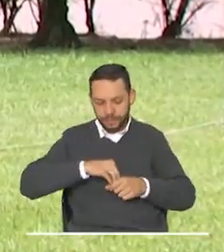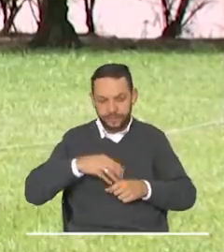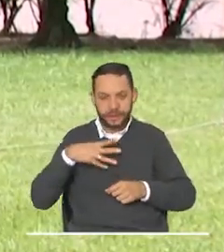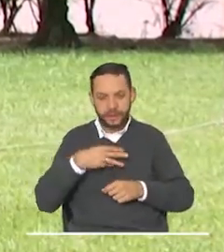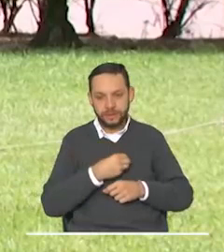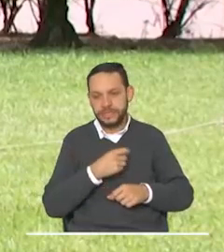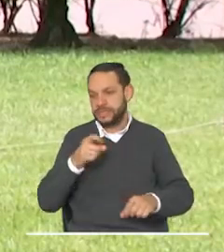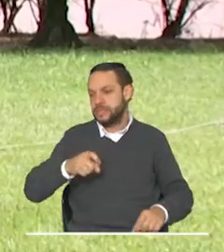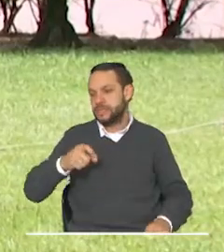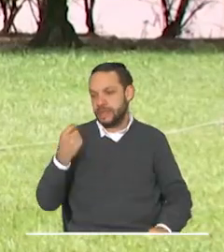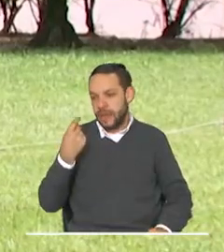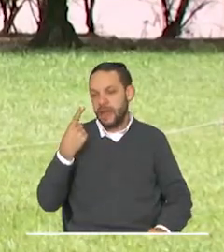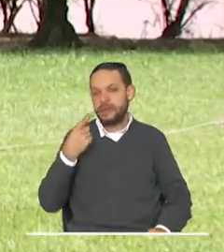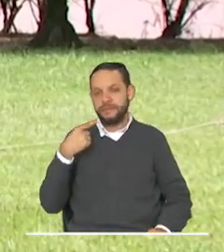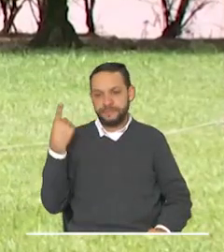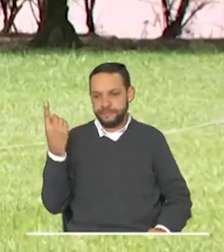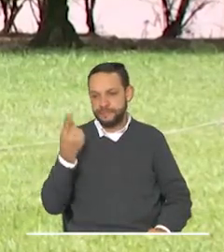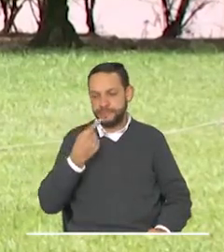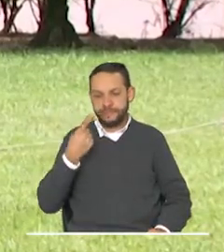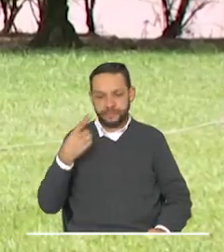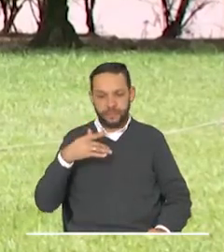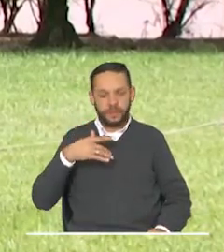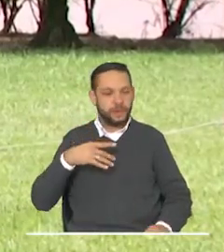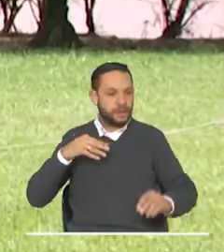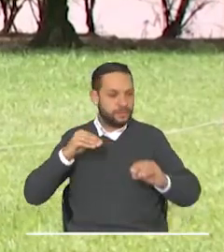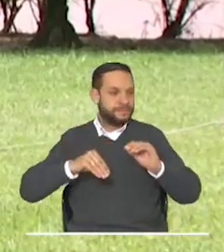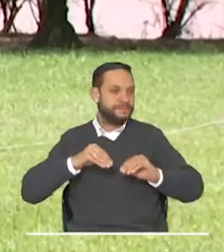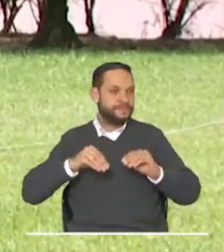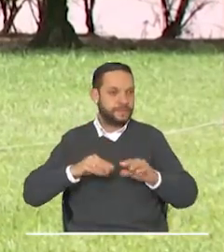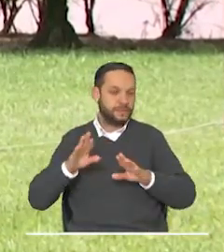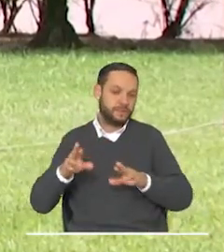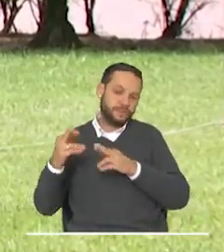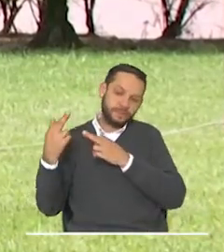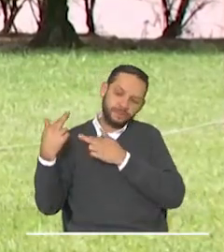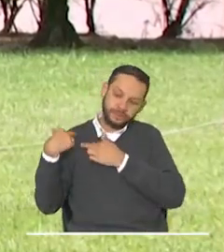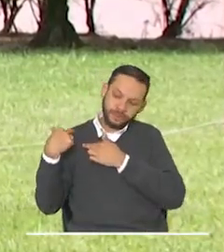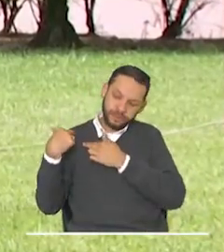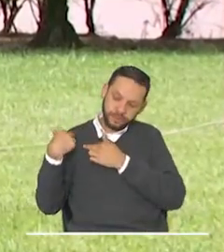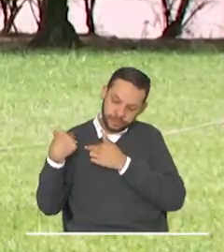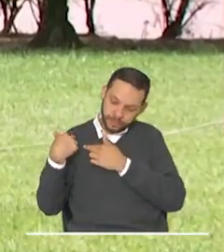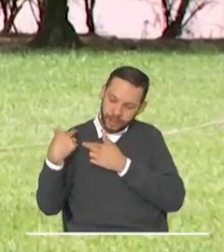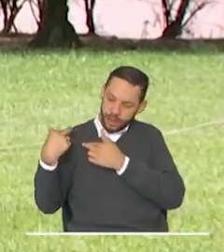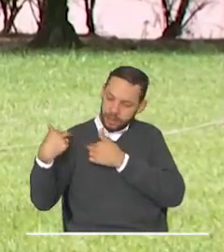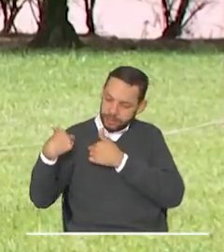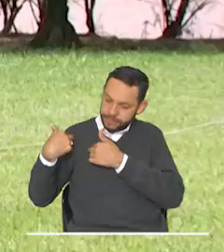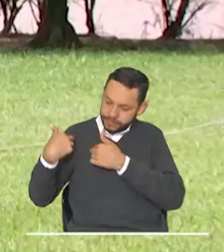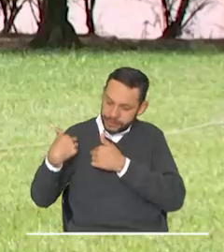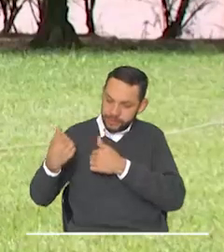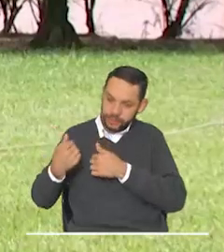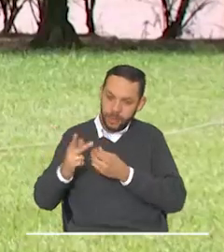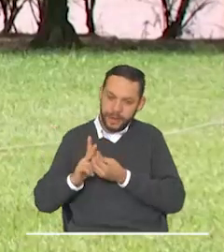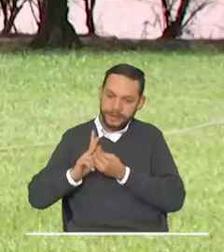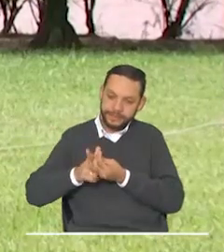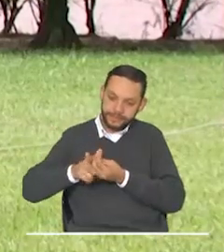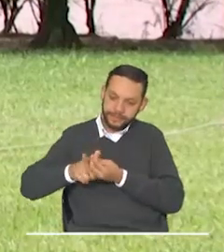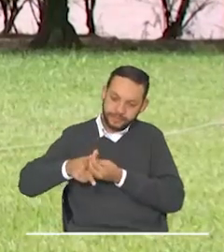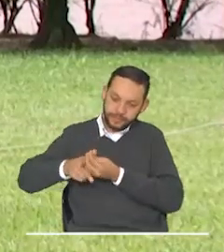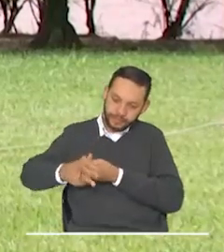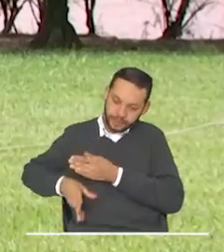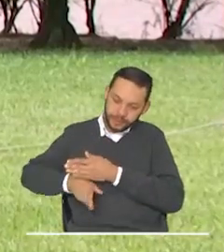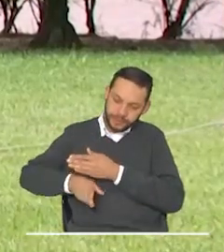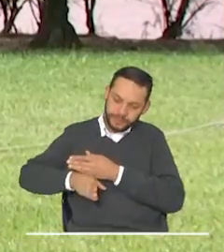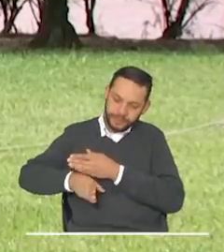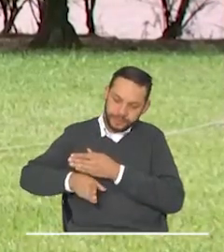psíquico y enfrentarlo implica una responsabilidad no solo el usuario porque no tiene herramienta Es de nosotros dice y